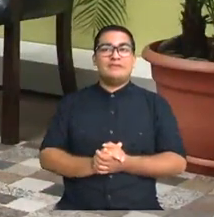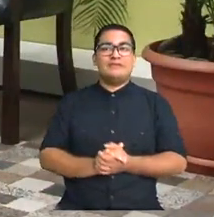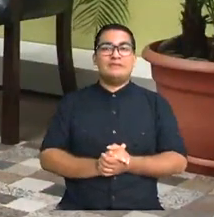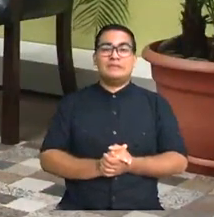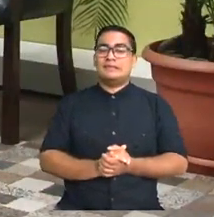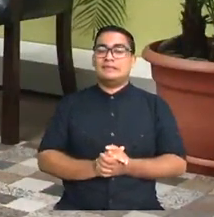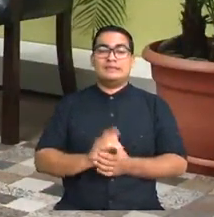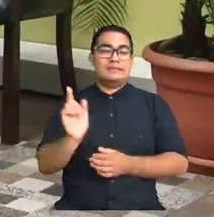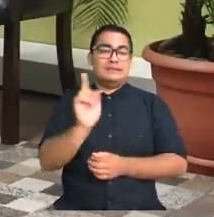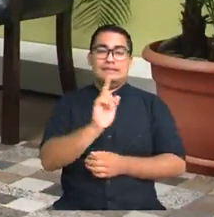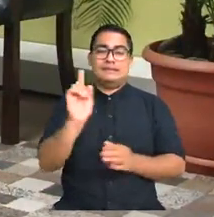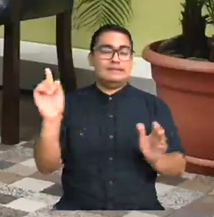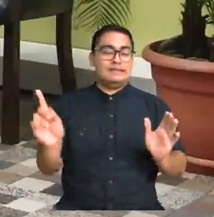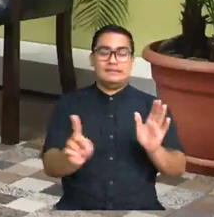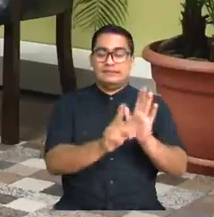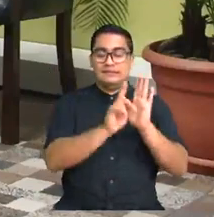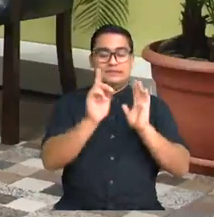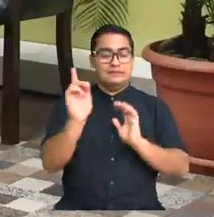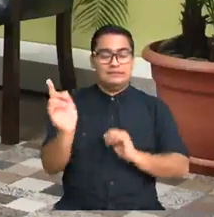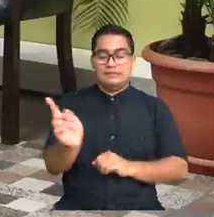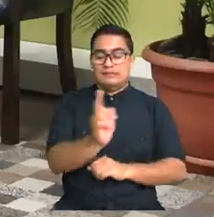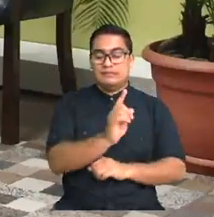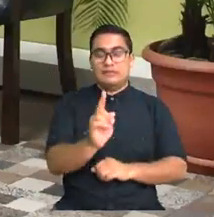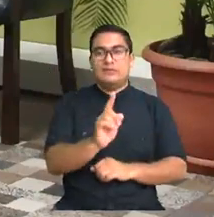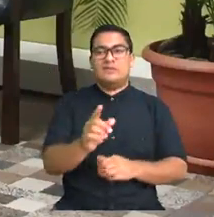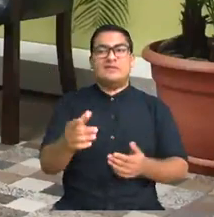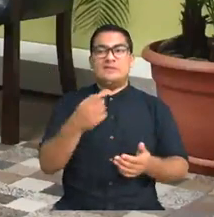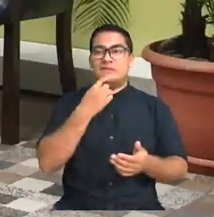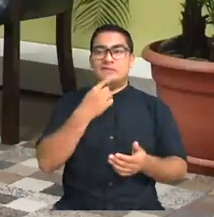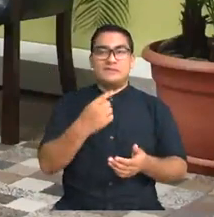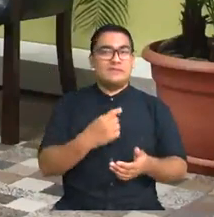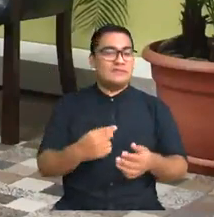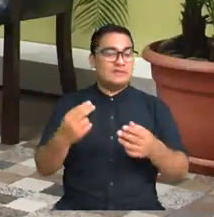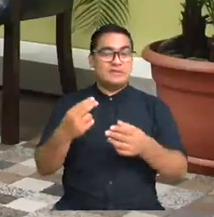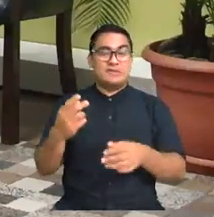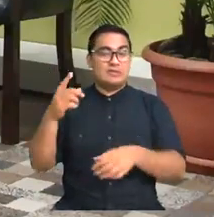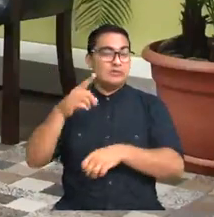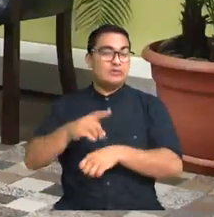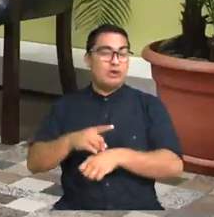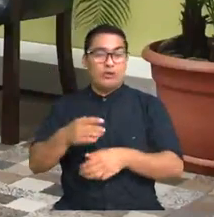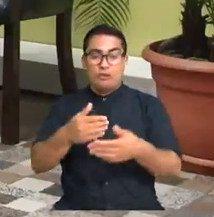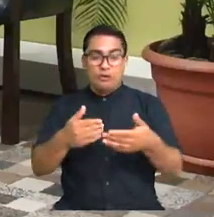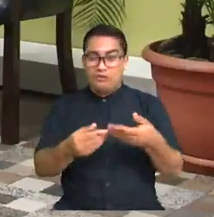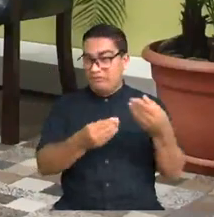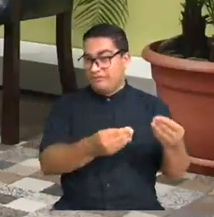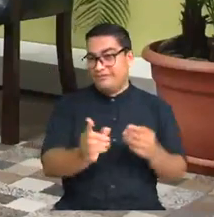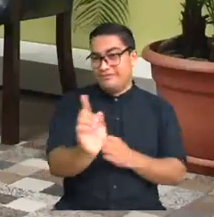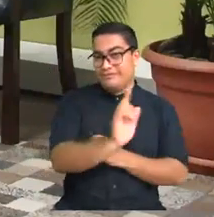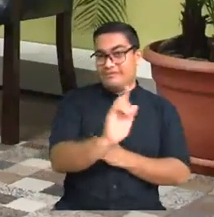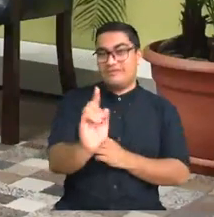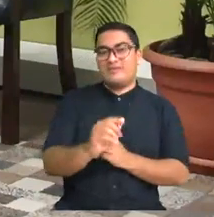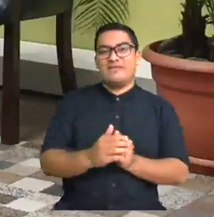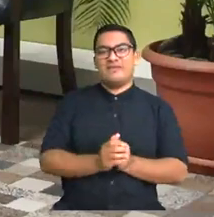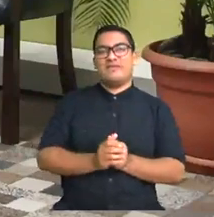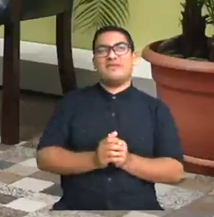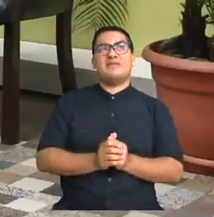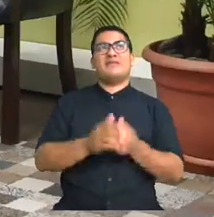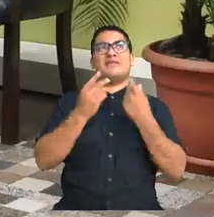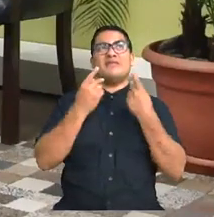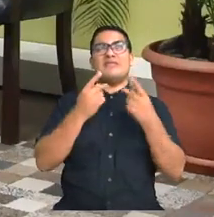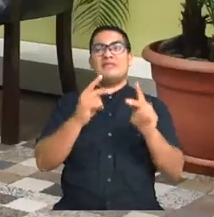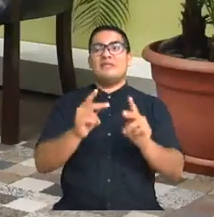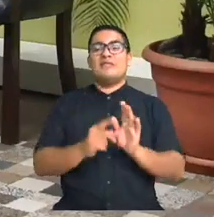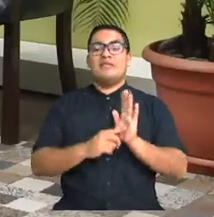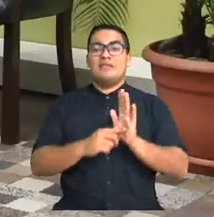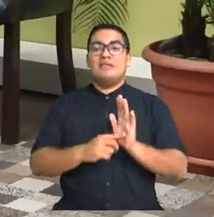no los recomendamos. De hecho, eso no existe para un dermatólogo. Pero sí, el daño